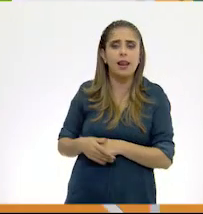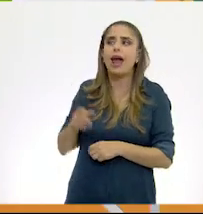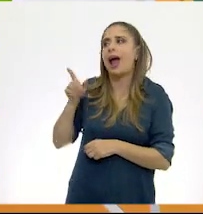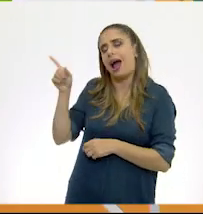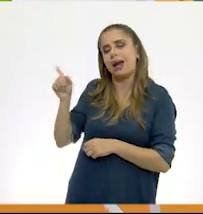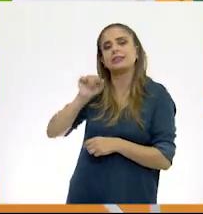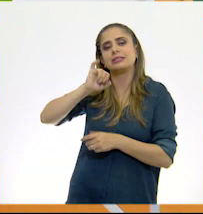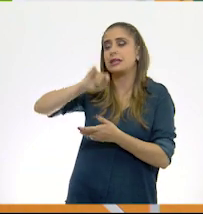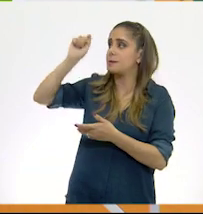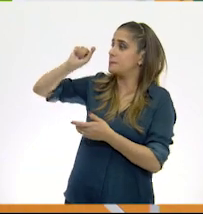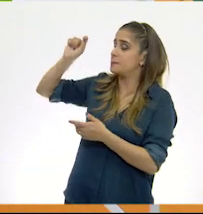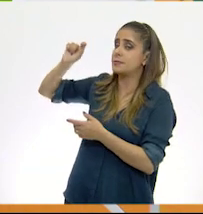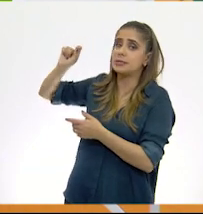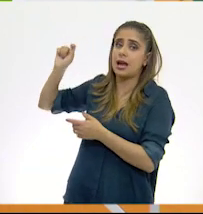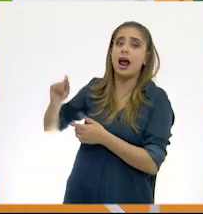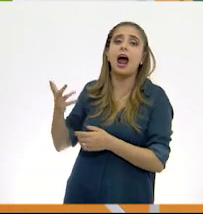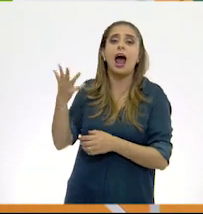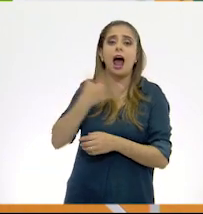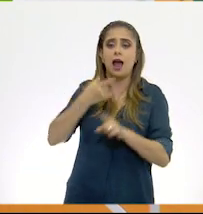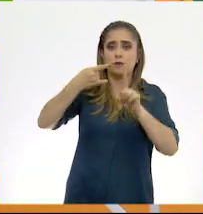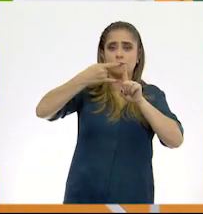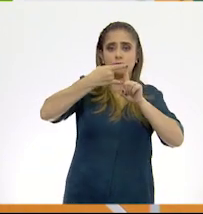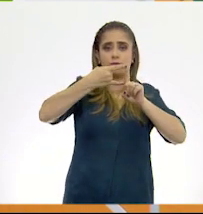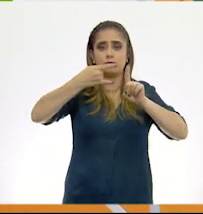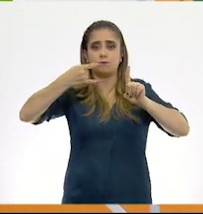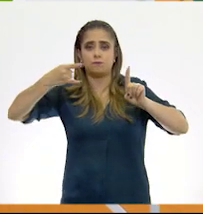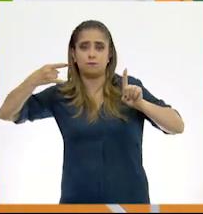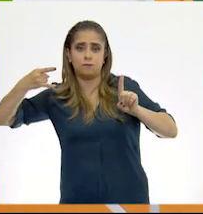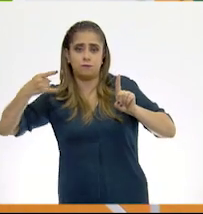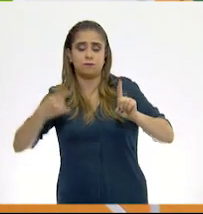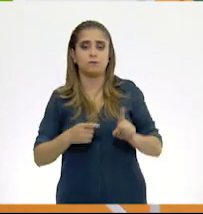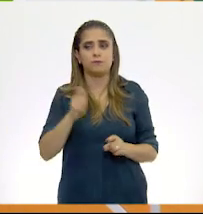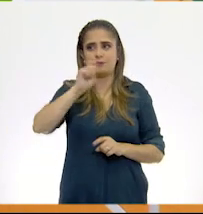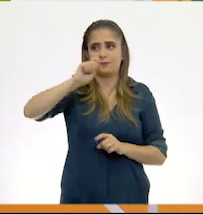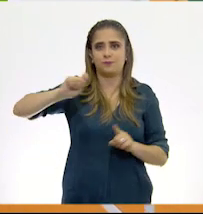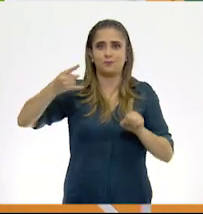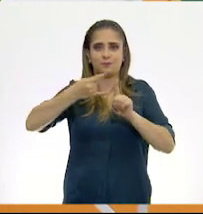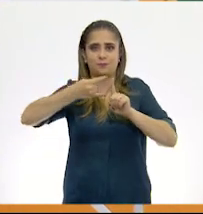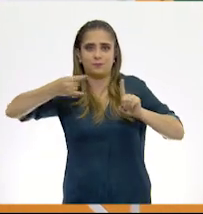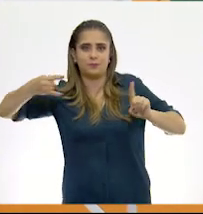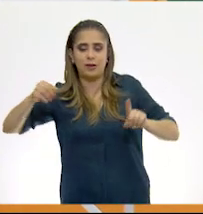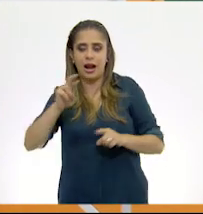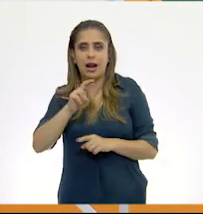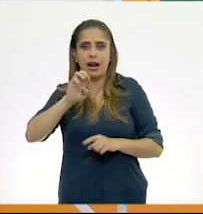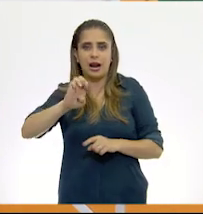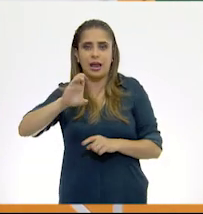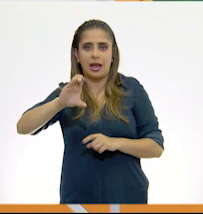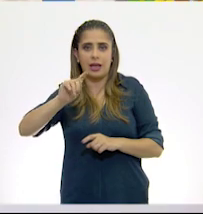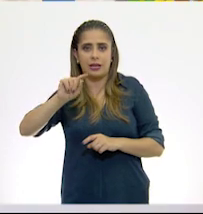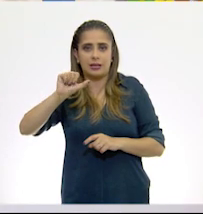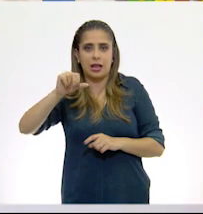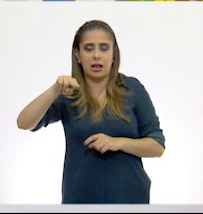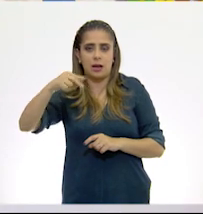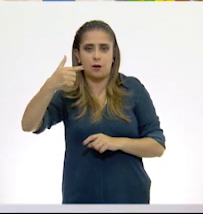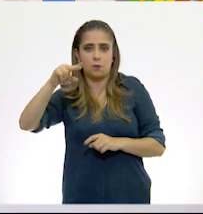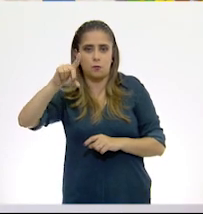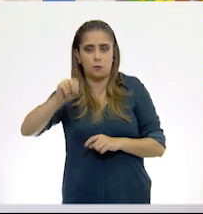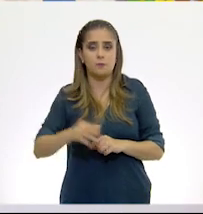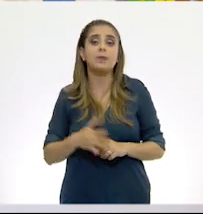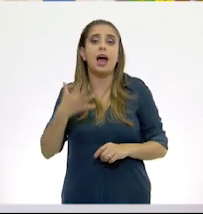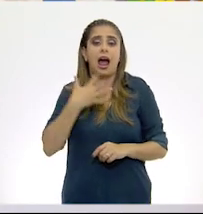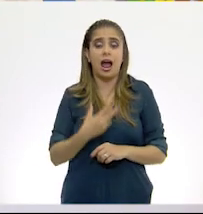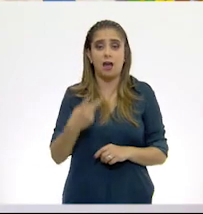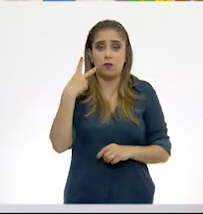figura geométrica. El pizarrón tiene forma de rectángulo. ¿Y por qué? ¿Cómo son sus lados? Porque